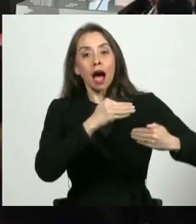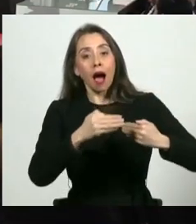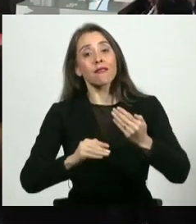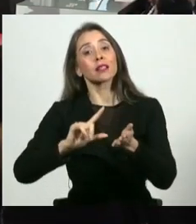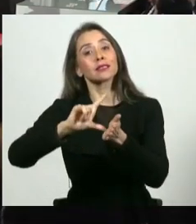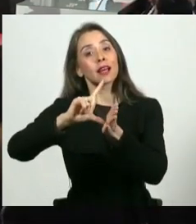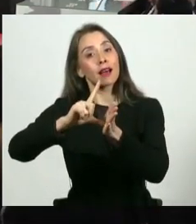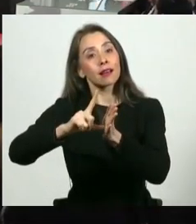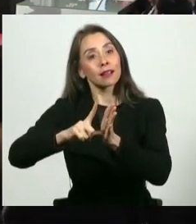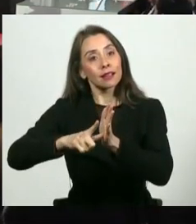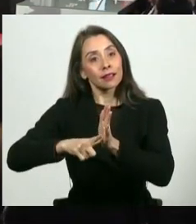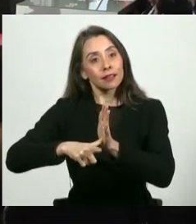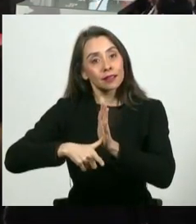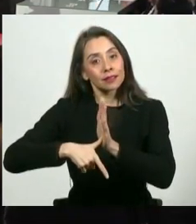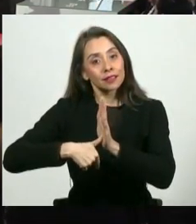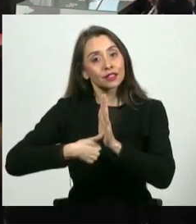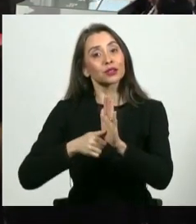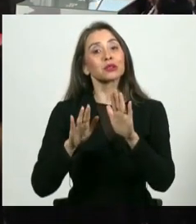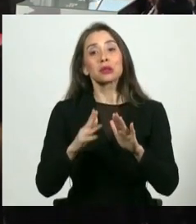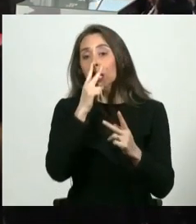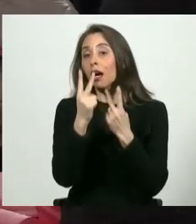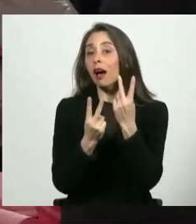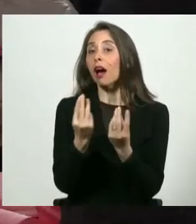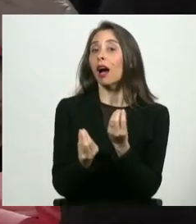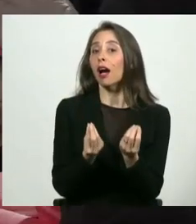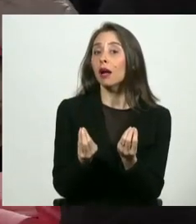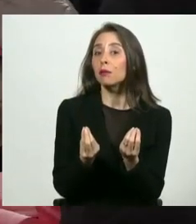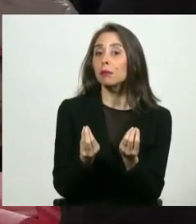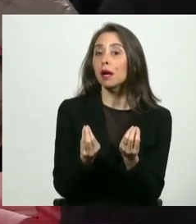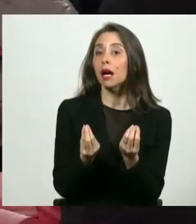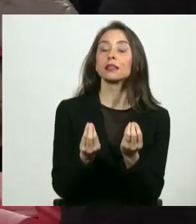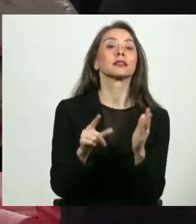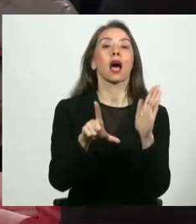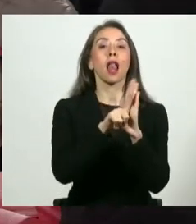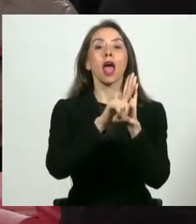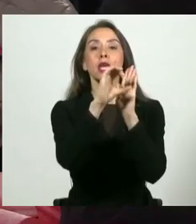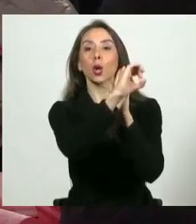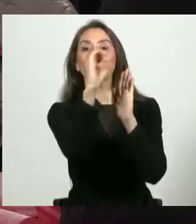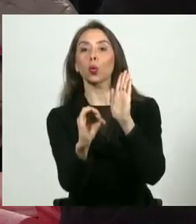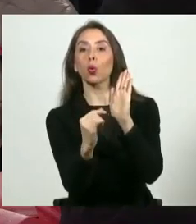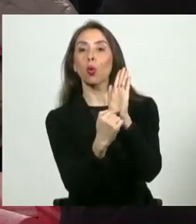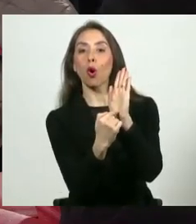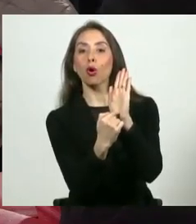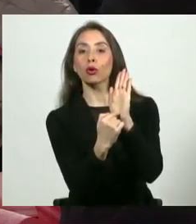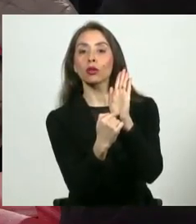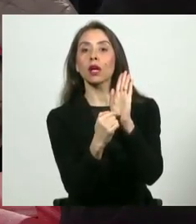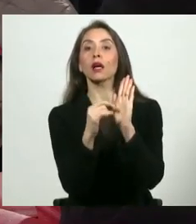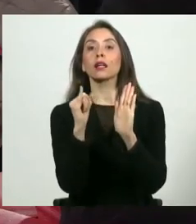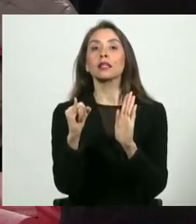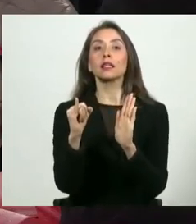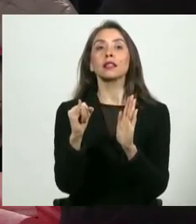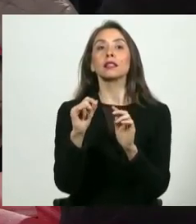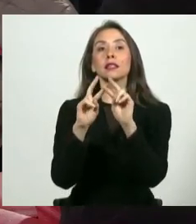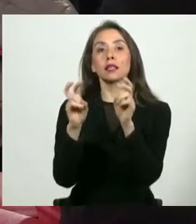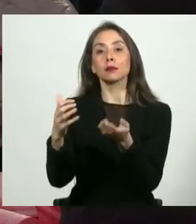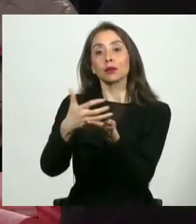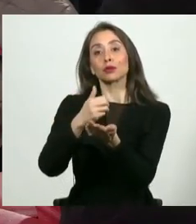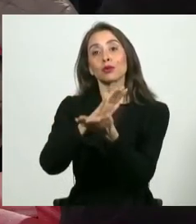lento y estamos esperando ahora a ver qué pasa con la ley de cuota y con la regularización de los sueldos para todas